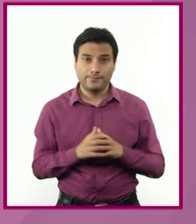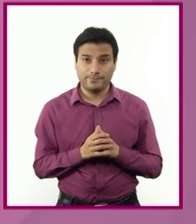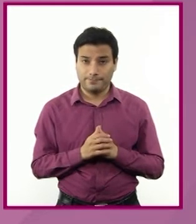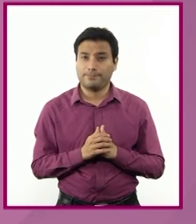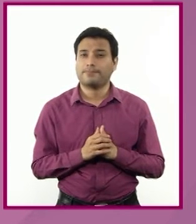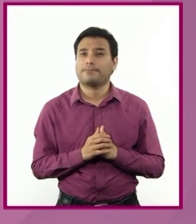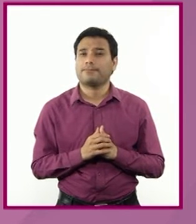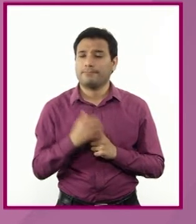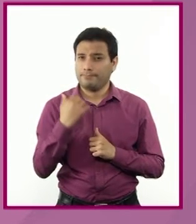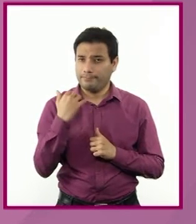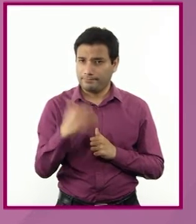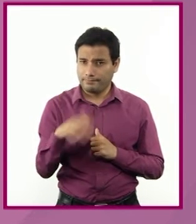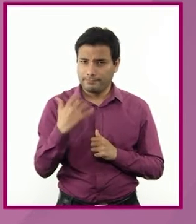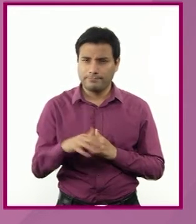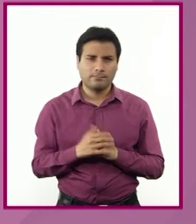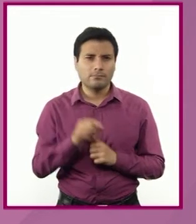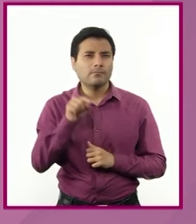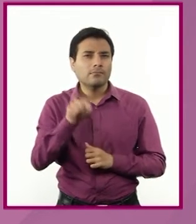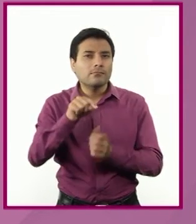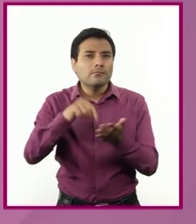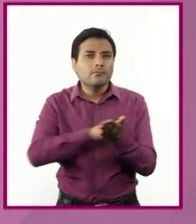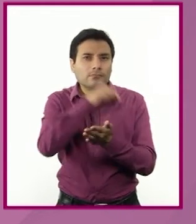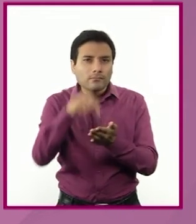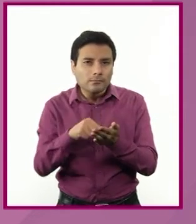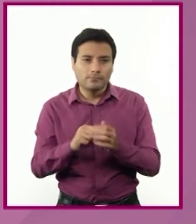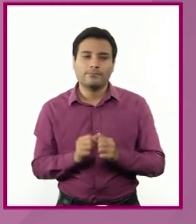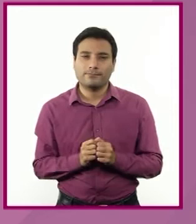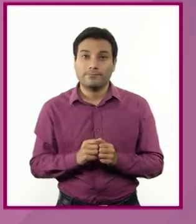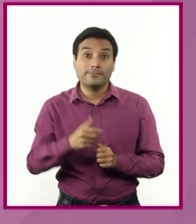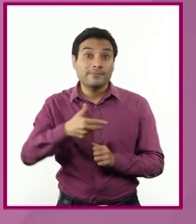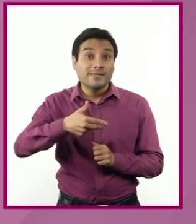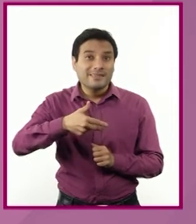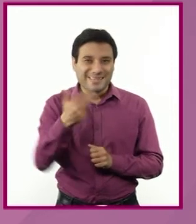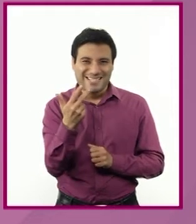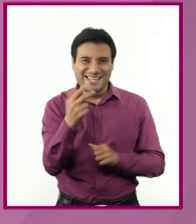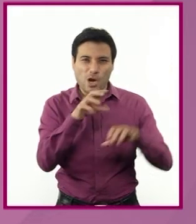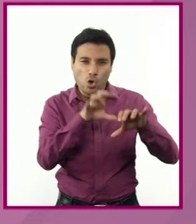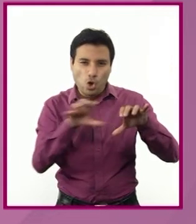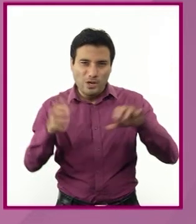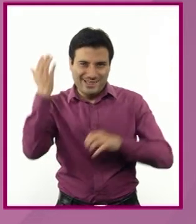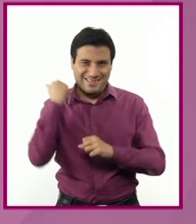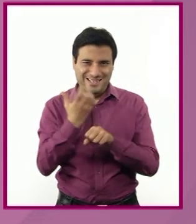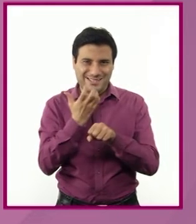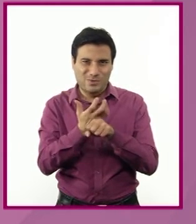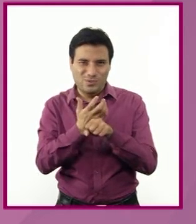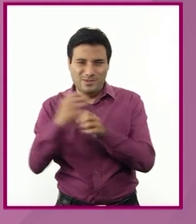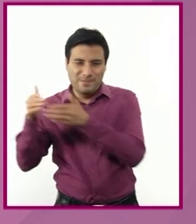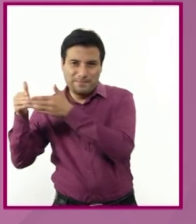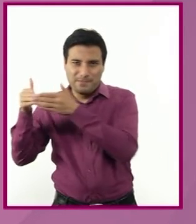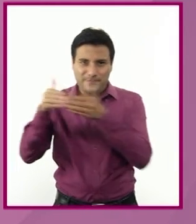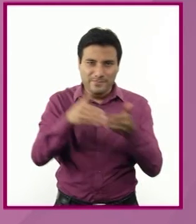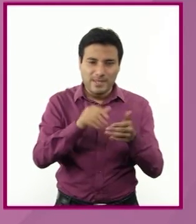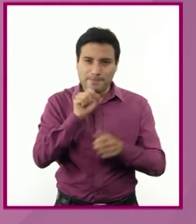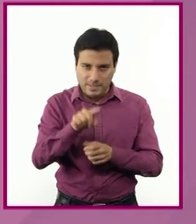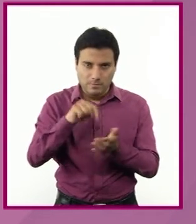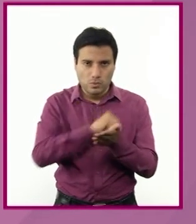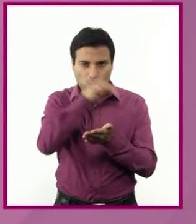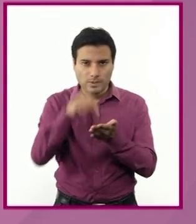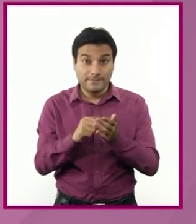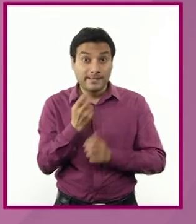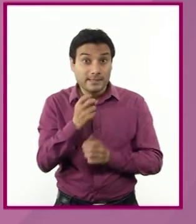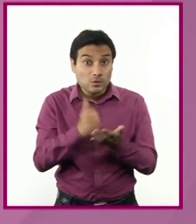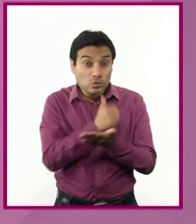carácter histórico, ya que aquí se fundaron las 13 colonias de Estados Unidos de América. Estas